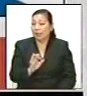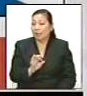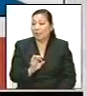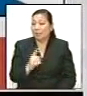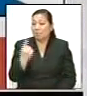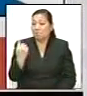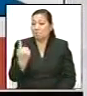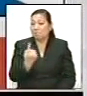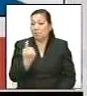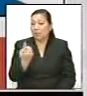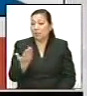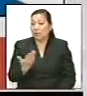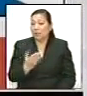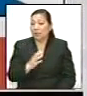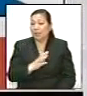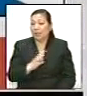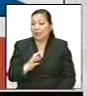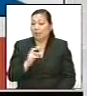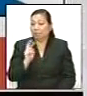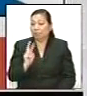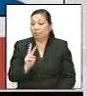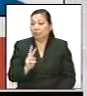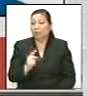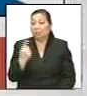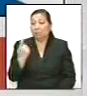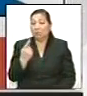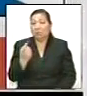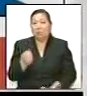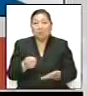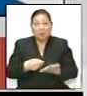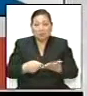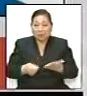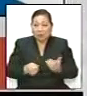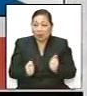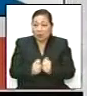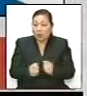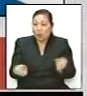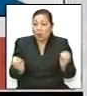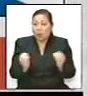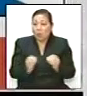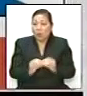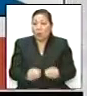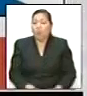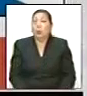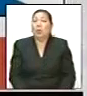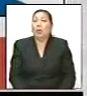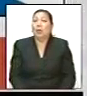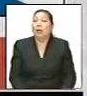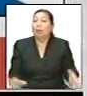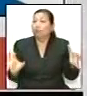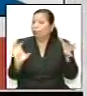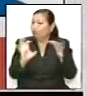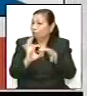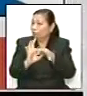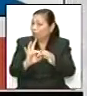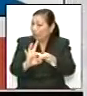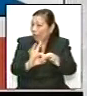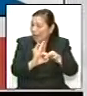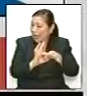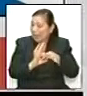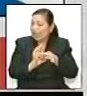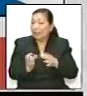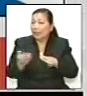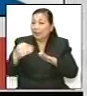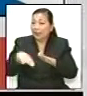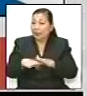el primero estado observador en suscribir una declaración conjunta con la alianza y se